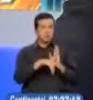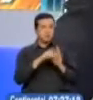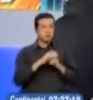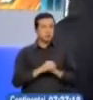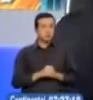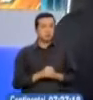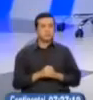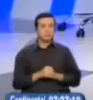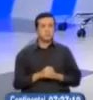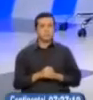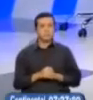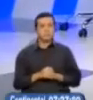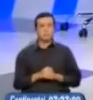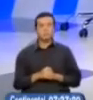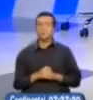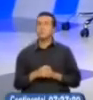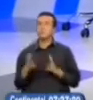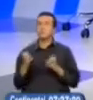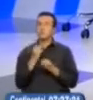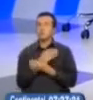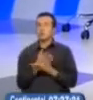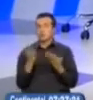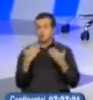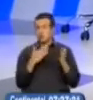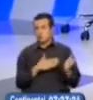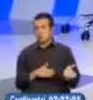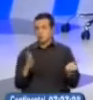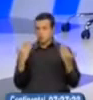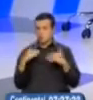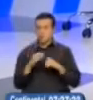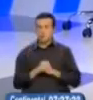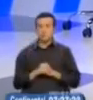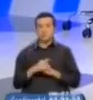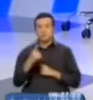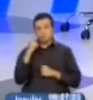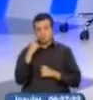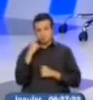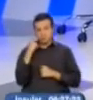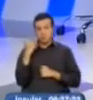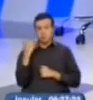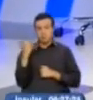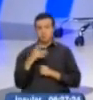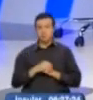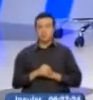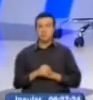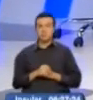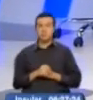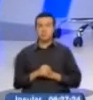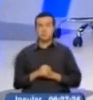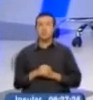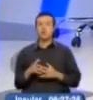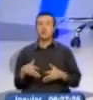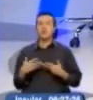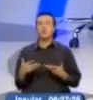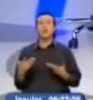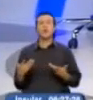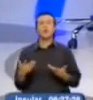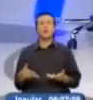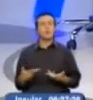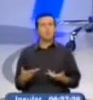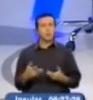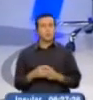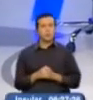indicador tenemos? Sí, queremos también entonces presentar ¿cómo está la